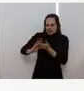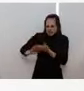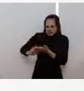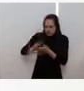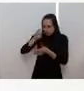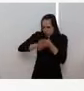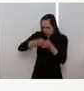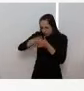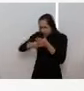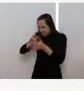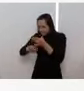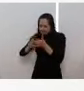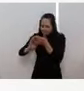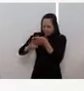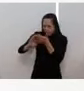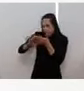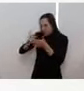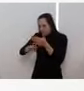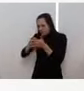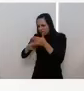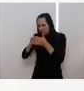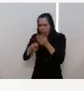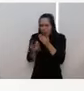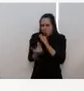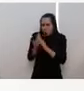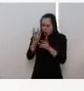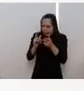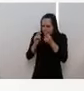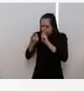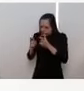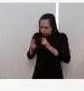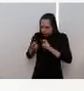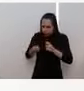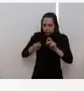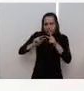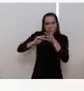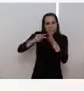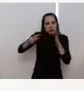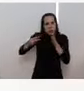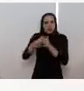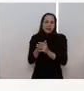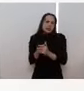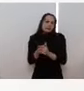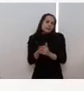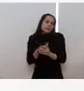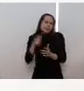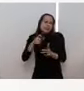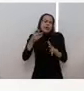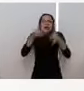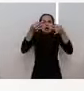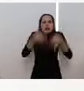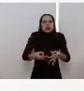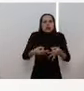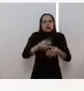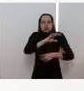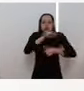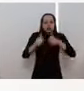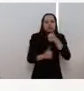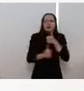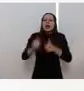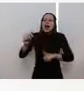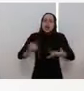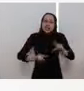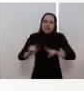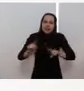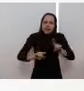o en su defecto una adquisición y renovación tecnológica tenemos que garantizar como subdirección administrativa que